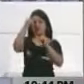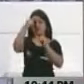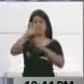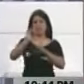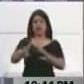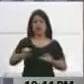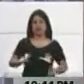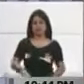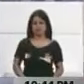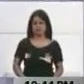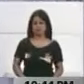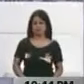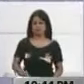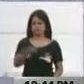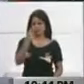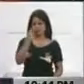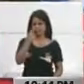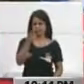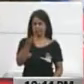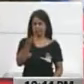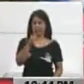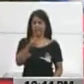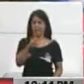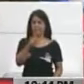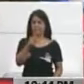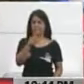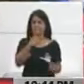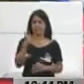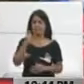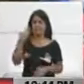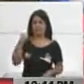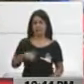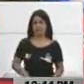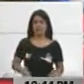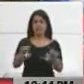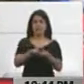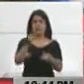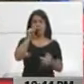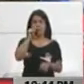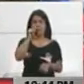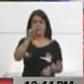vean. Eso es una receta vieja. ¿Cómo hicieron con Robert, pues?